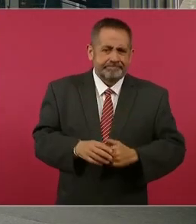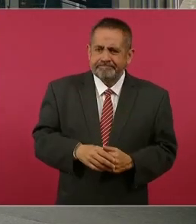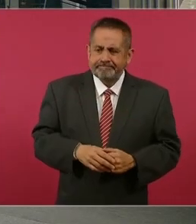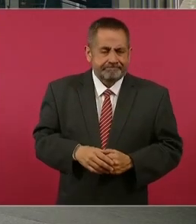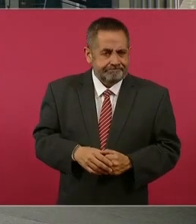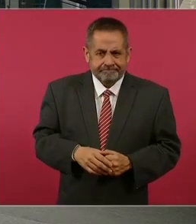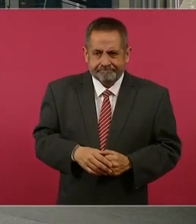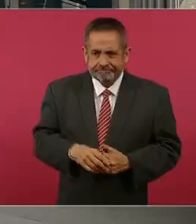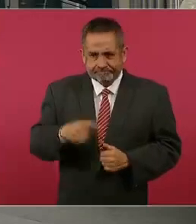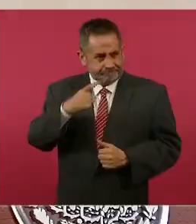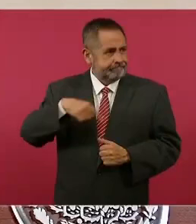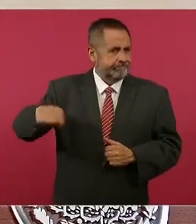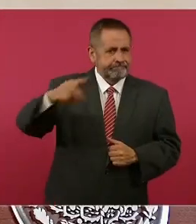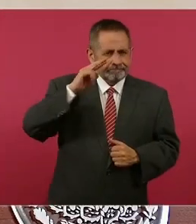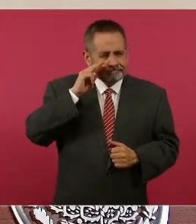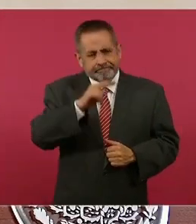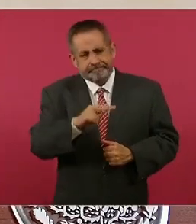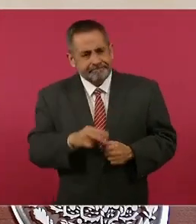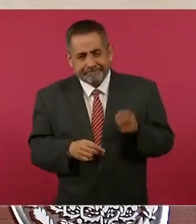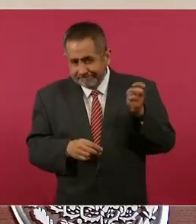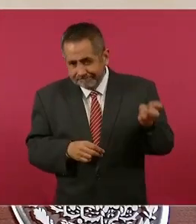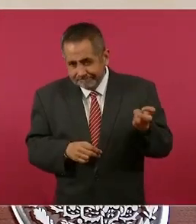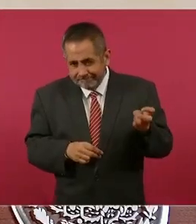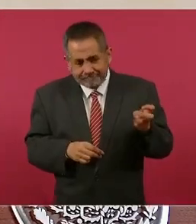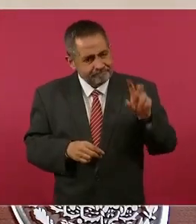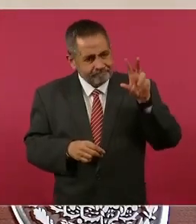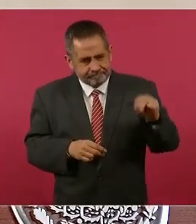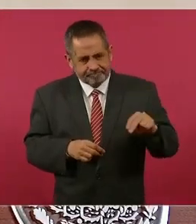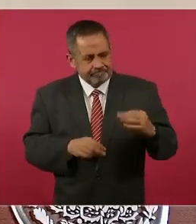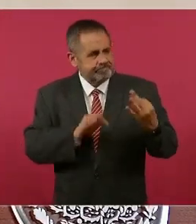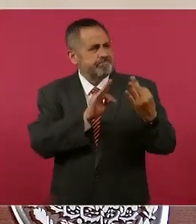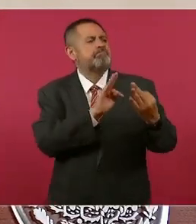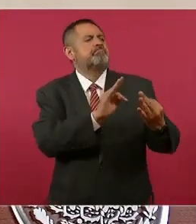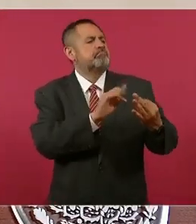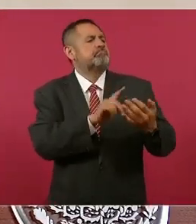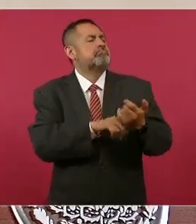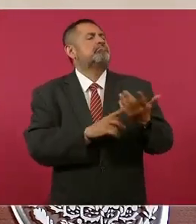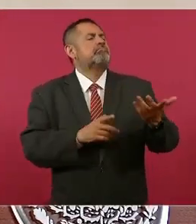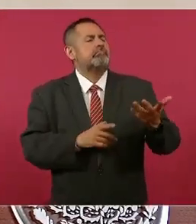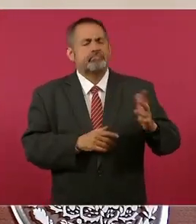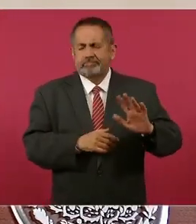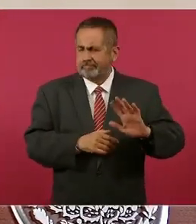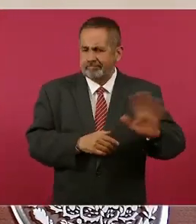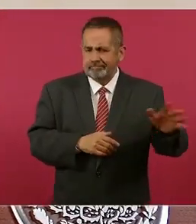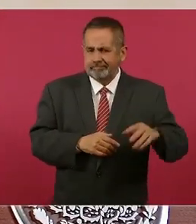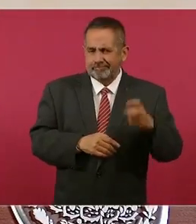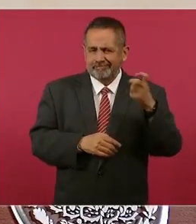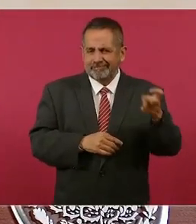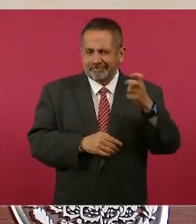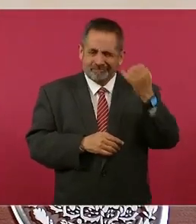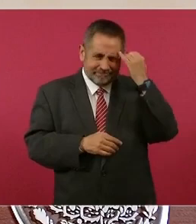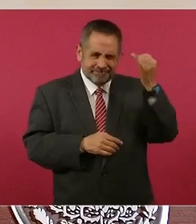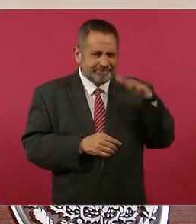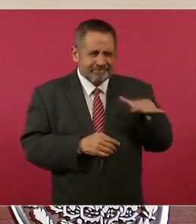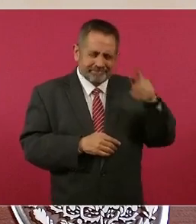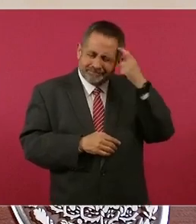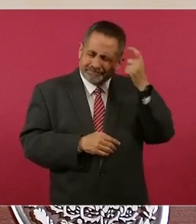vean lo que tenemos que enfrentar, ese pensamiento, ¿no?,